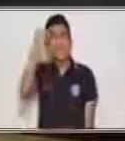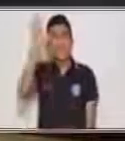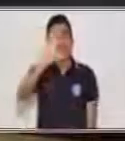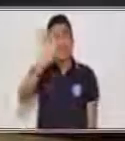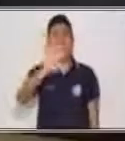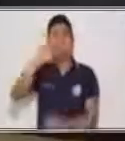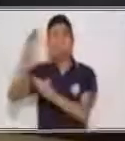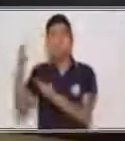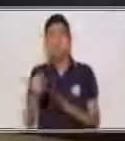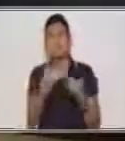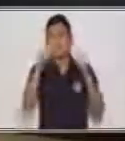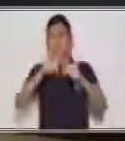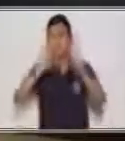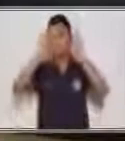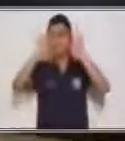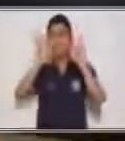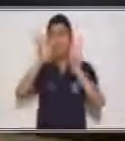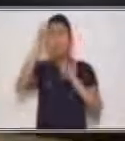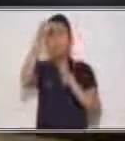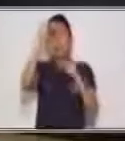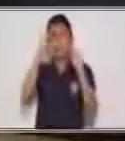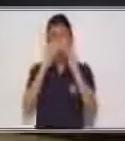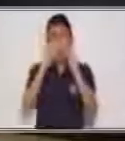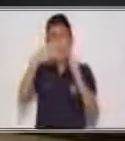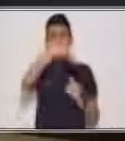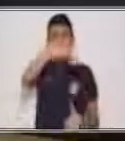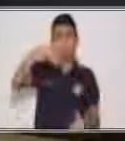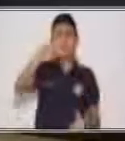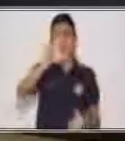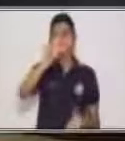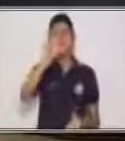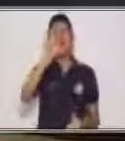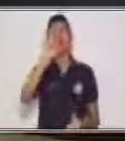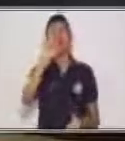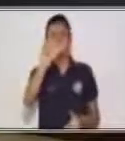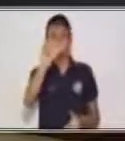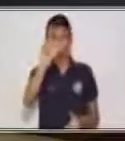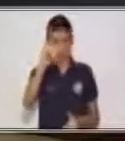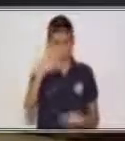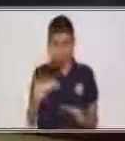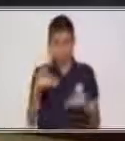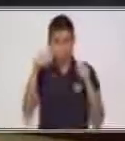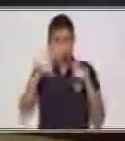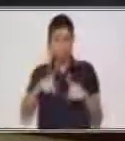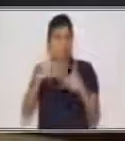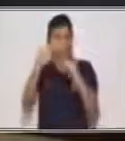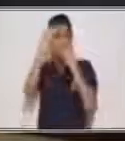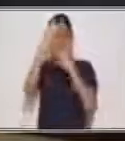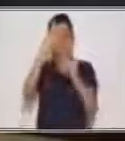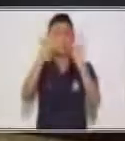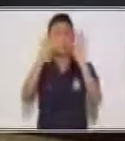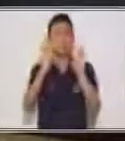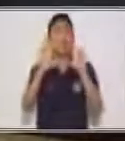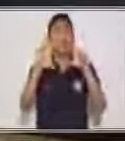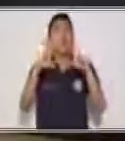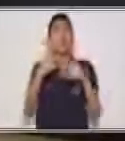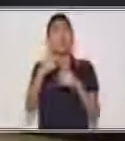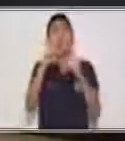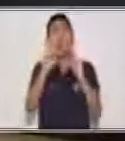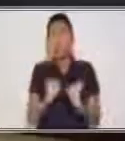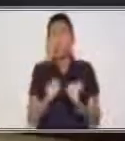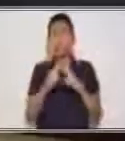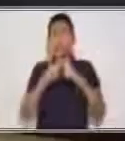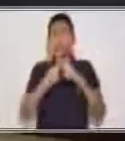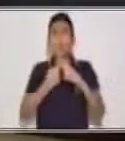Bienvenidos a este espacio educativo Aprendo en Casa. Soy Lauren Richet Calderón y en esta oportunidad voy a desarrollar el tema de cómo formular una